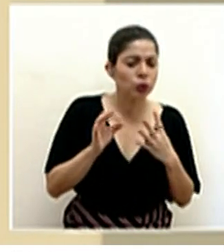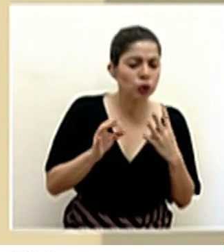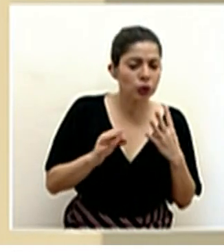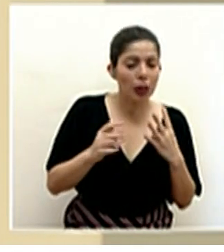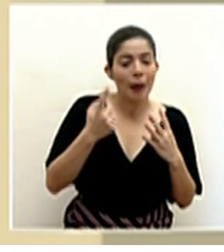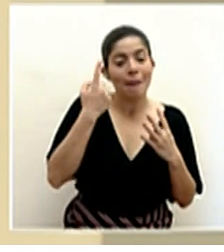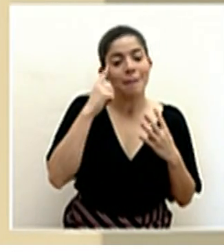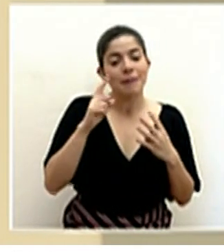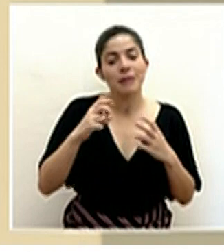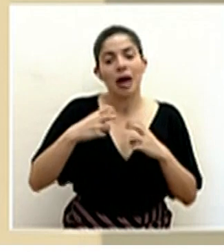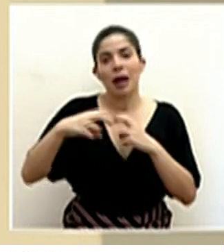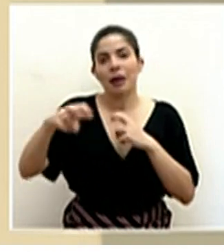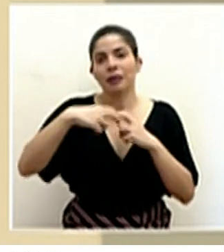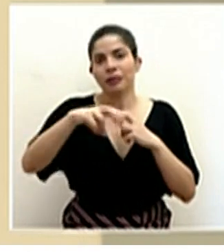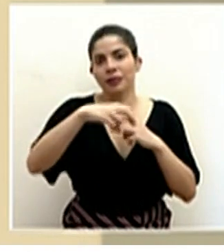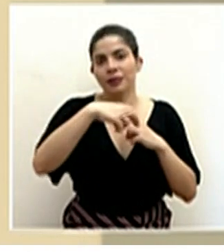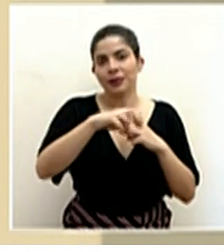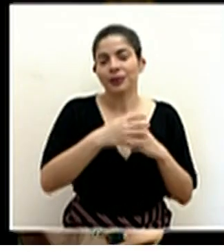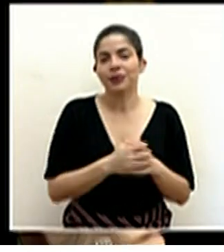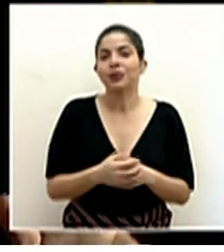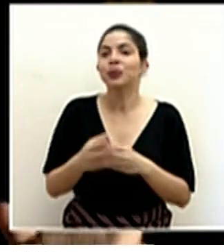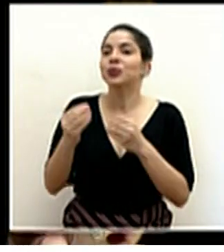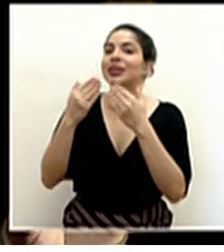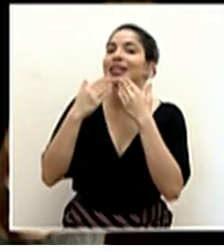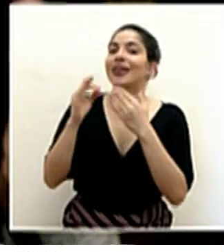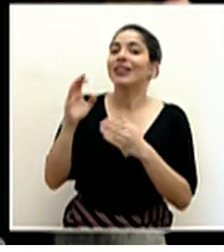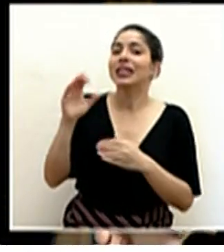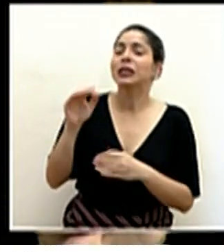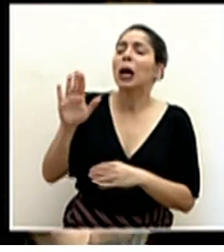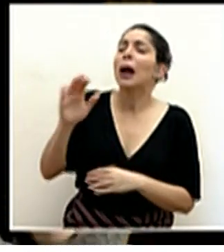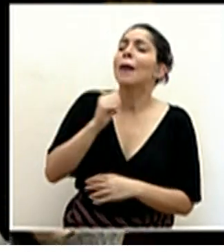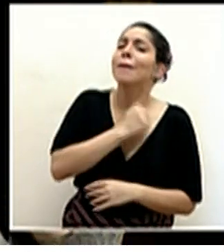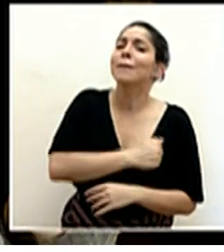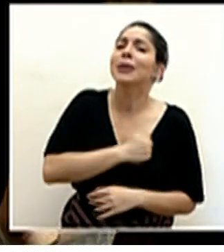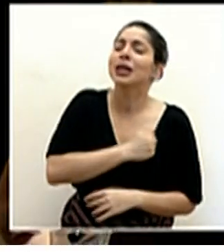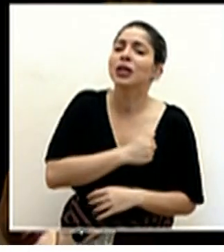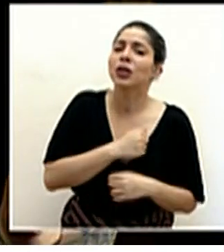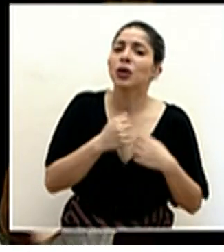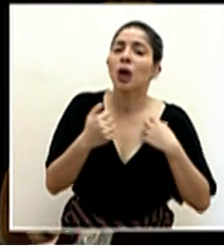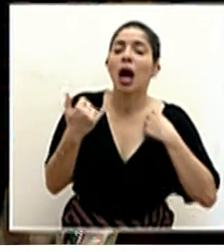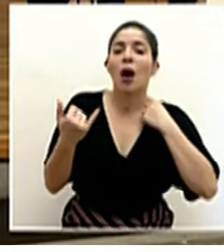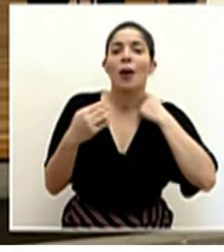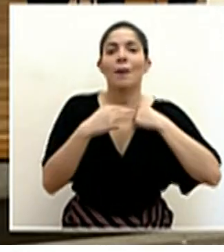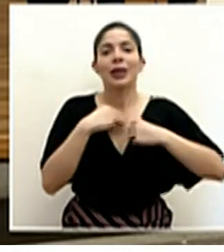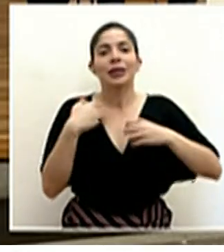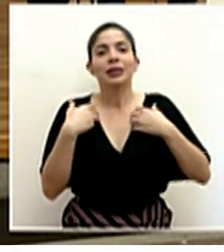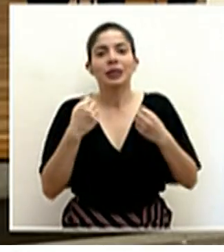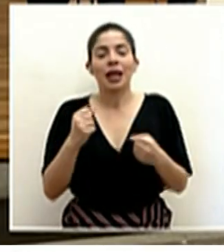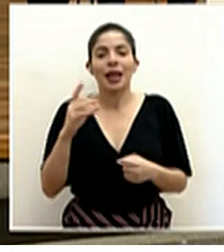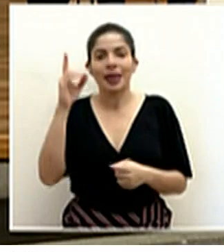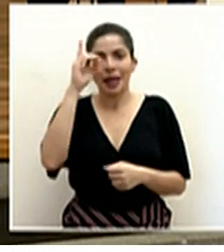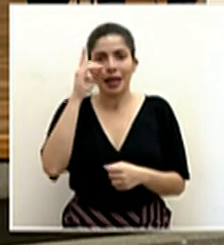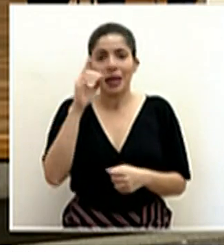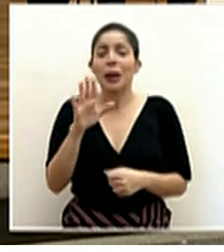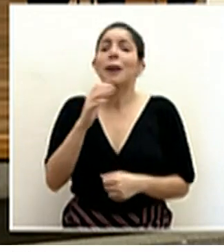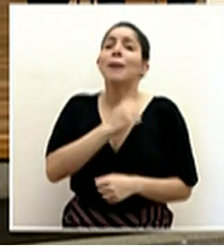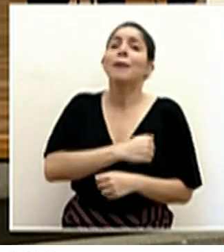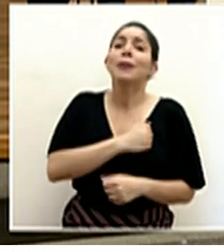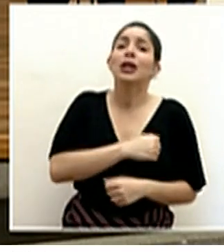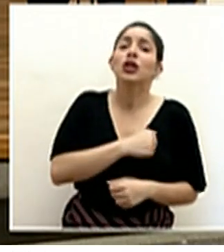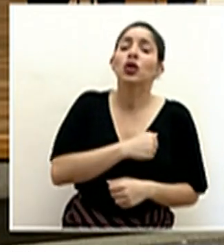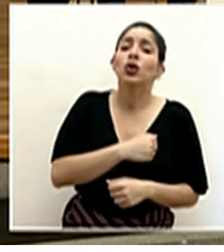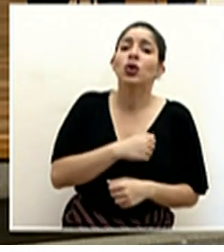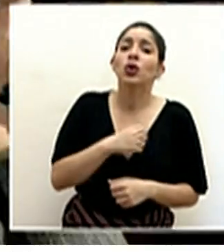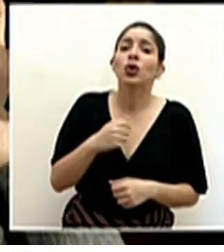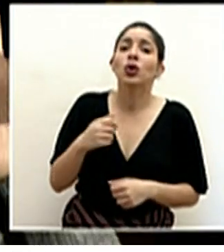la movilización de mercancías. Muchas gracias, don Francisco. Perdón, don escuchamos al ministro de Salud, don Daniel Salas. Perdón, es que